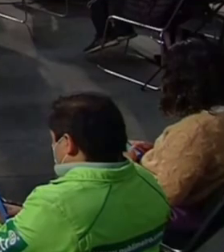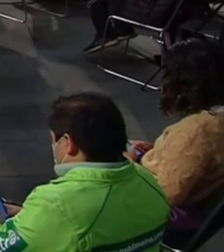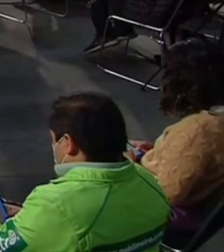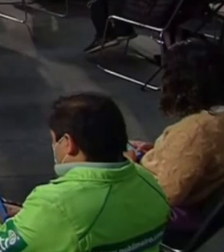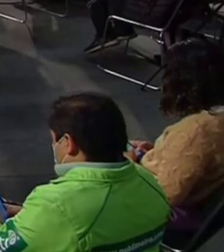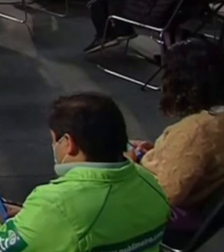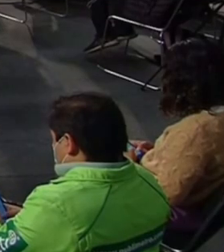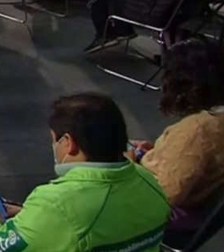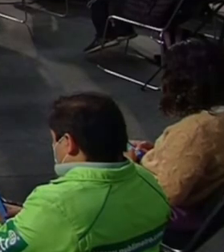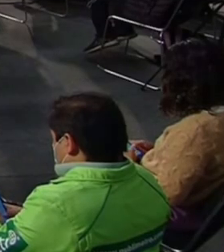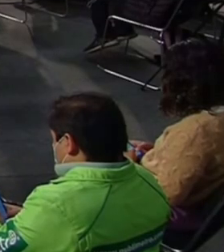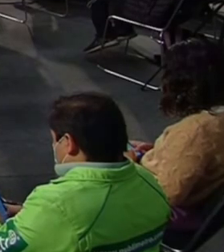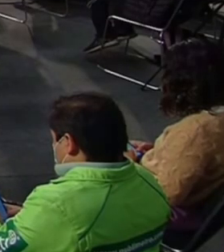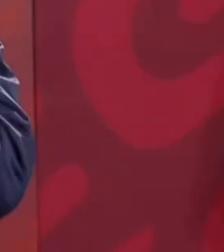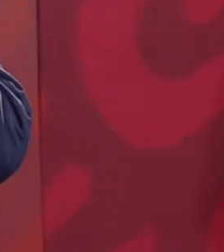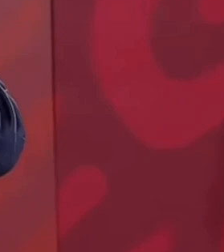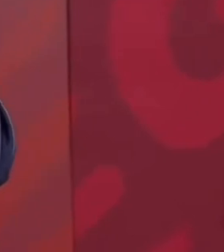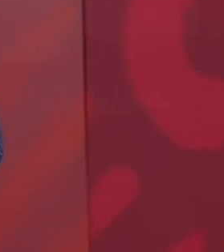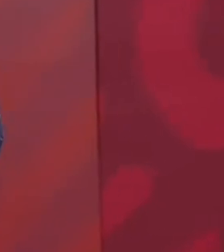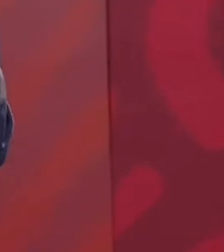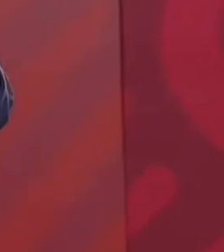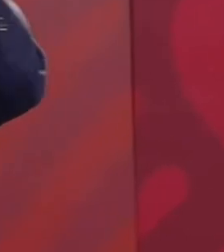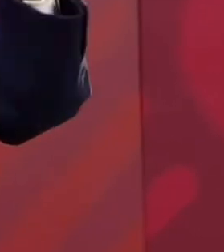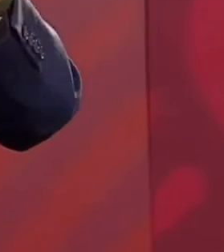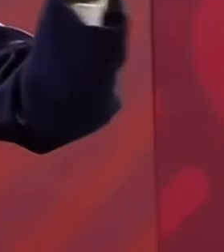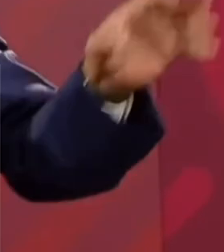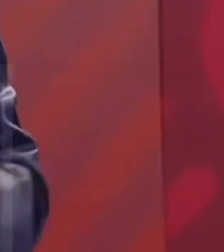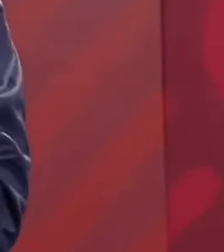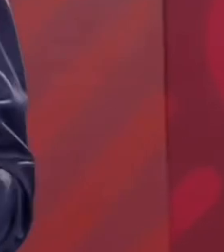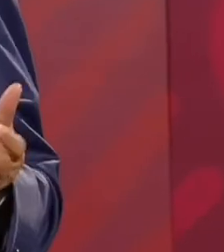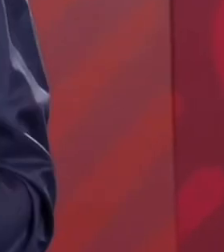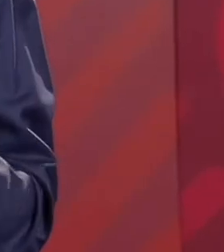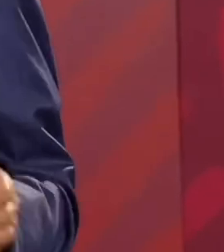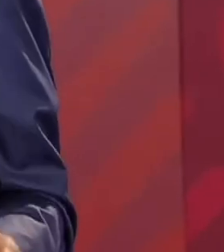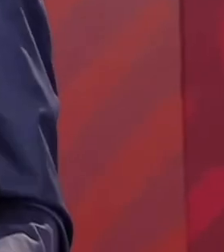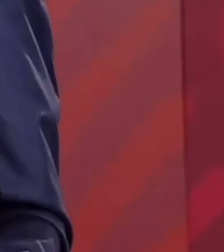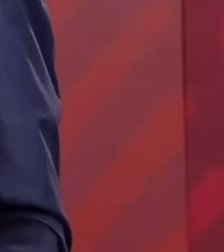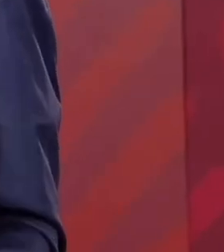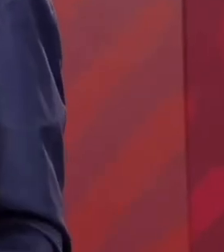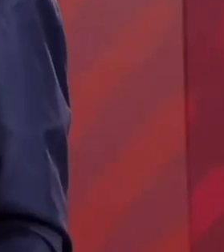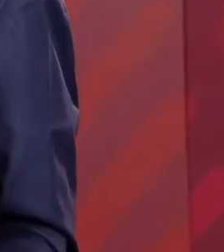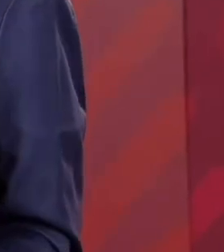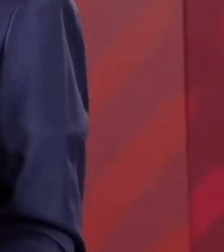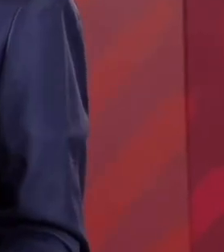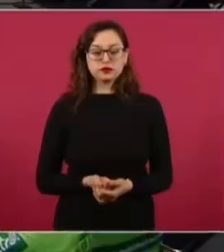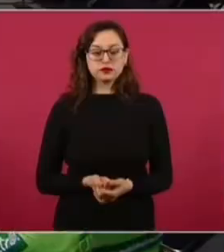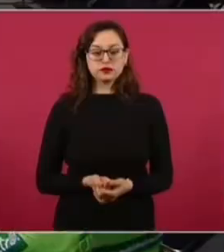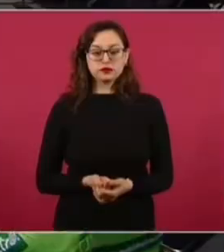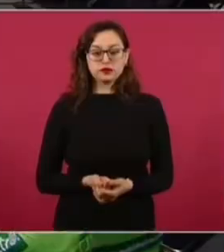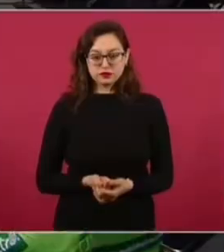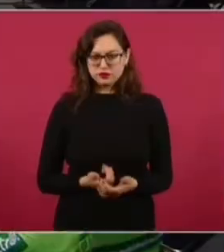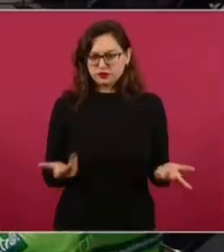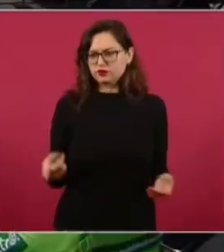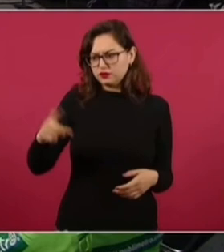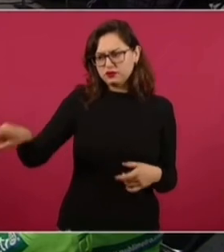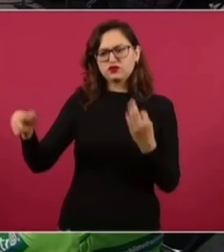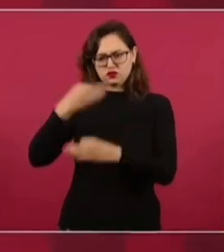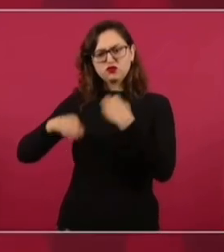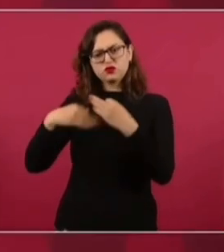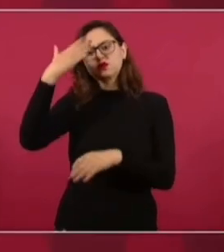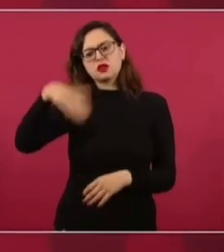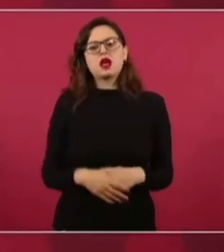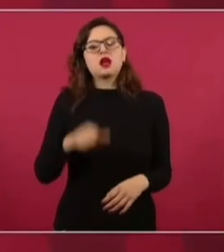en la autocomplacencia. Y yo creo que ellos todos saben, ayer hasta me dio gusto porque ya Santiago Krill